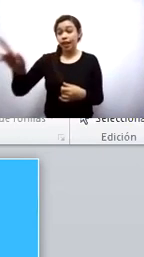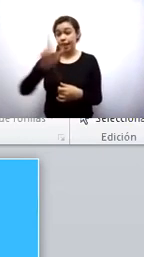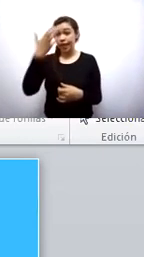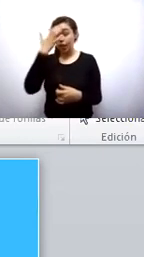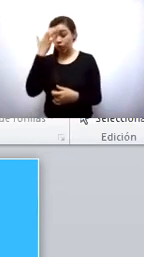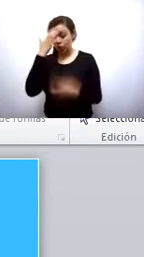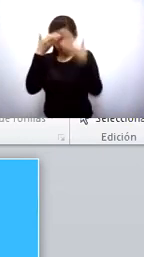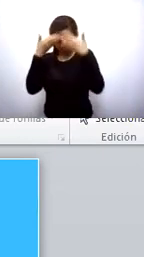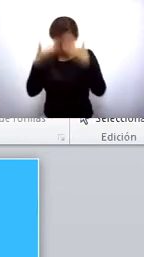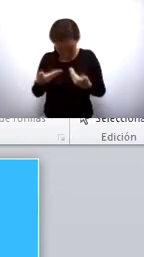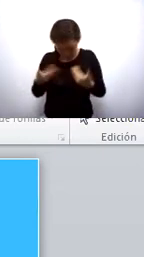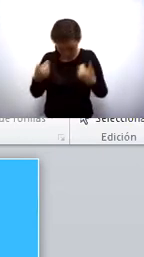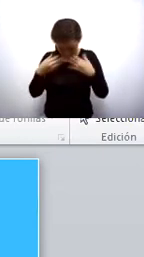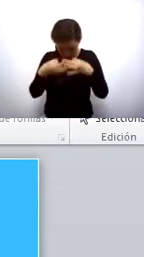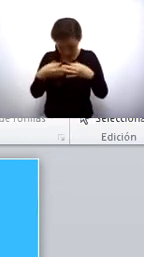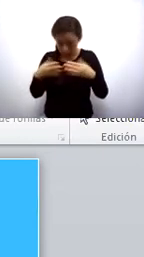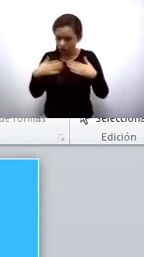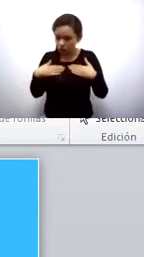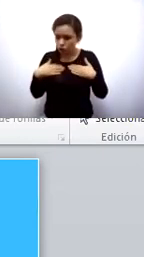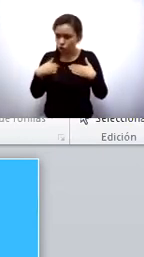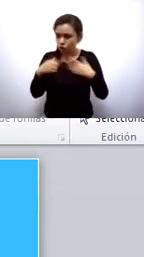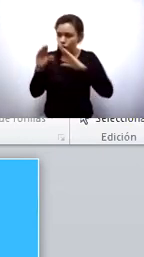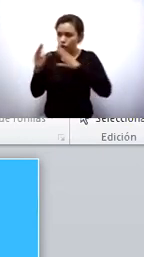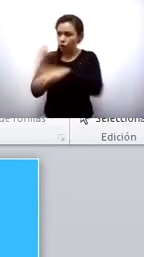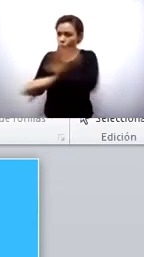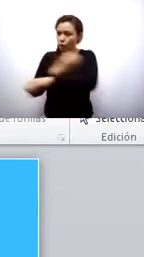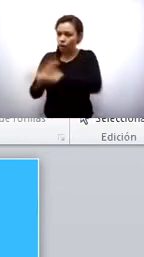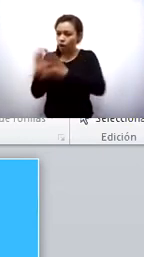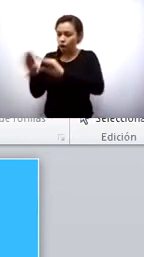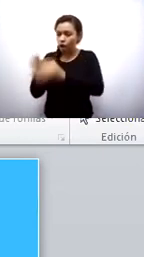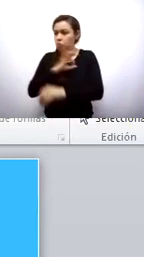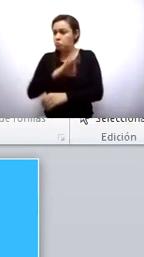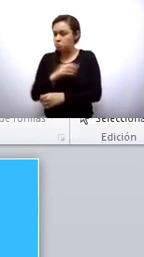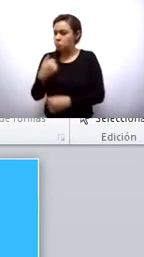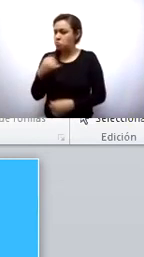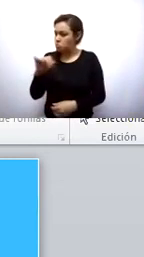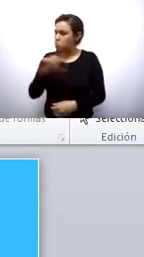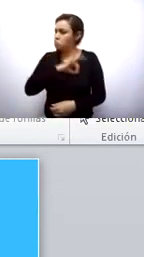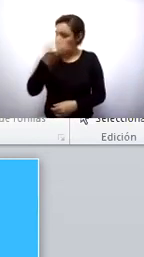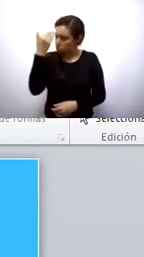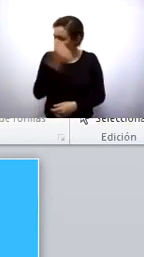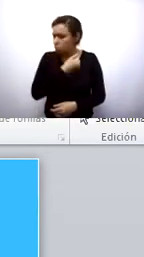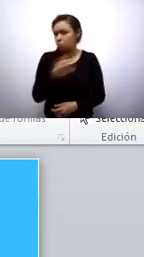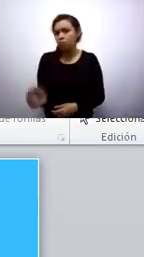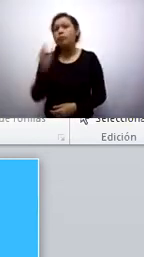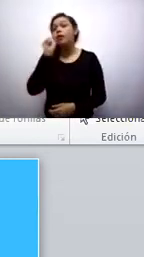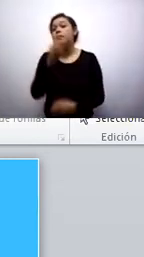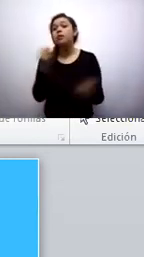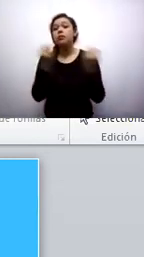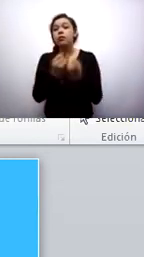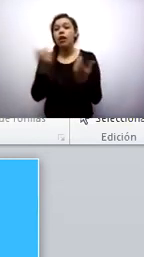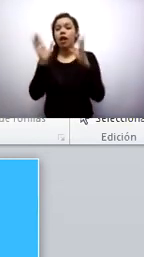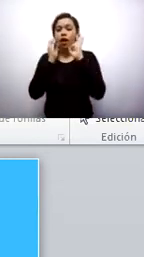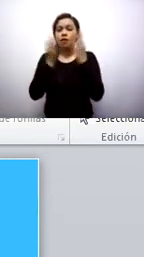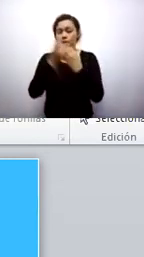que pueden enseñar a sus compañeros. Un canal de retroalimentación en el cual ellos se puedan sentir pues